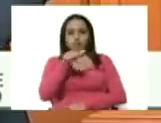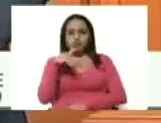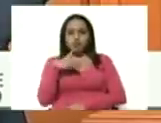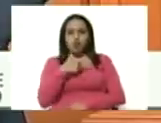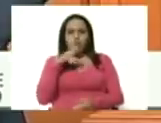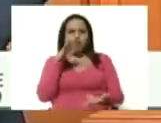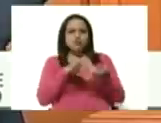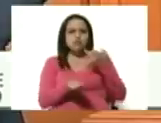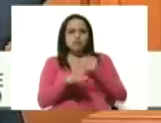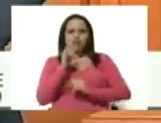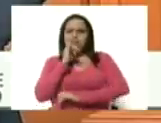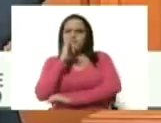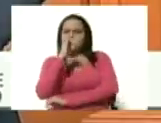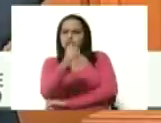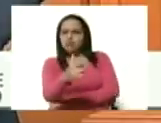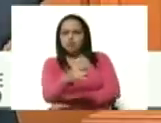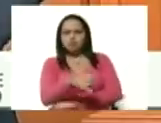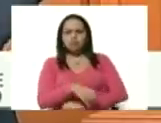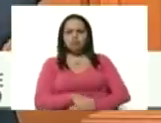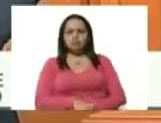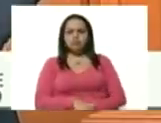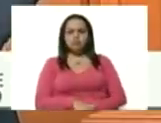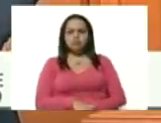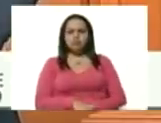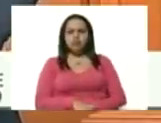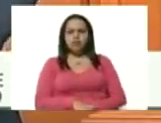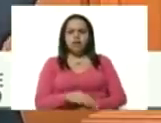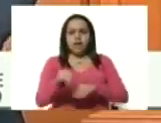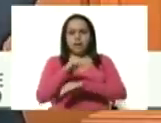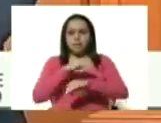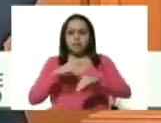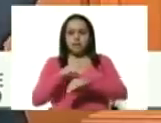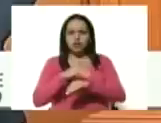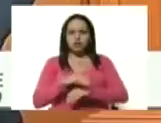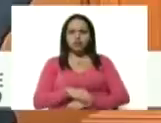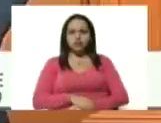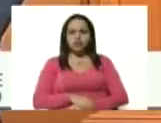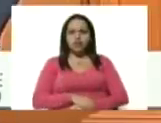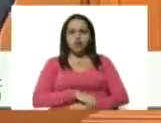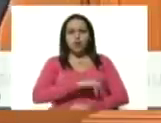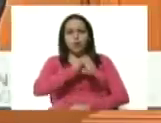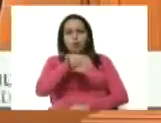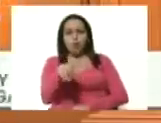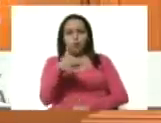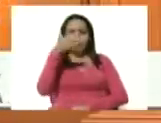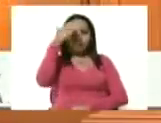último que denunciaba el ministro Jorge Rodríguez el sábado.